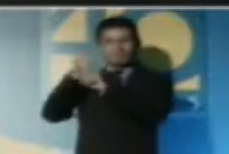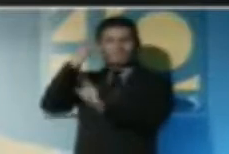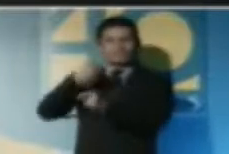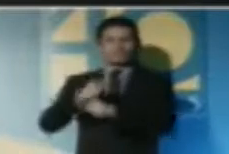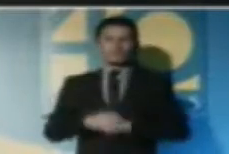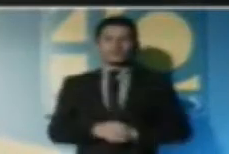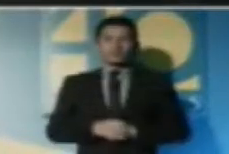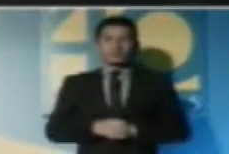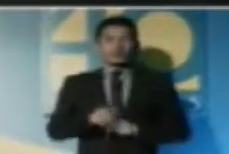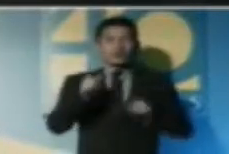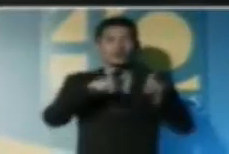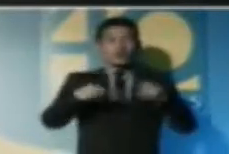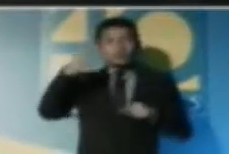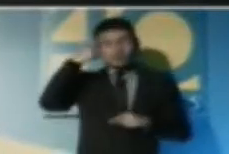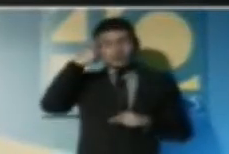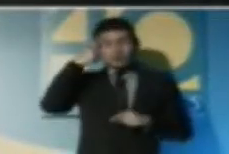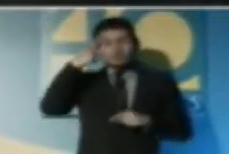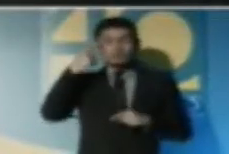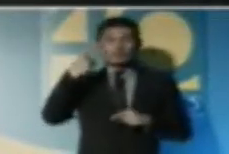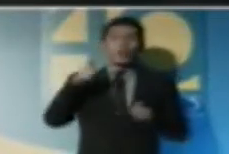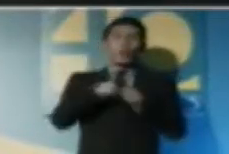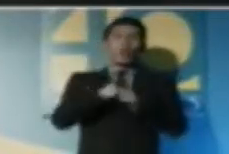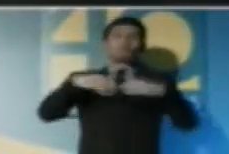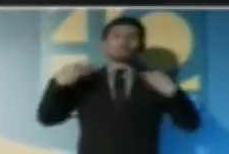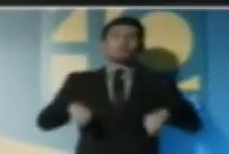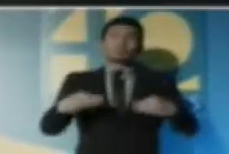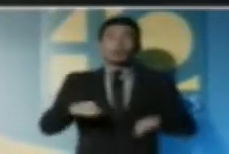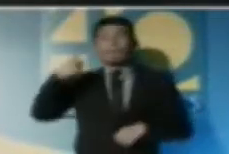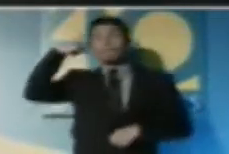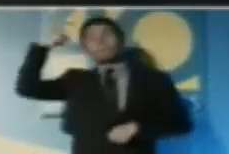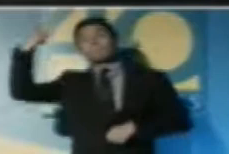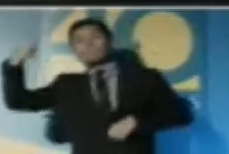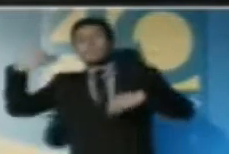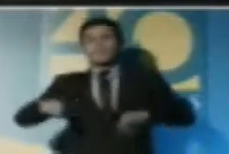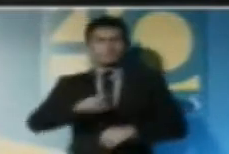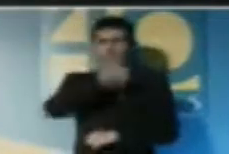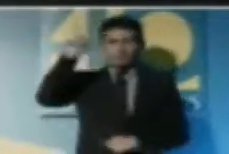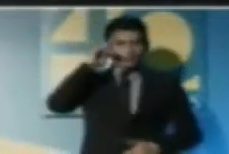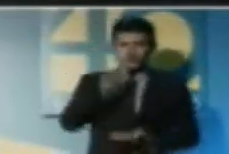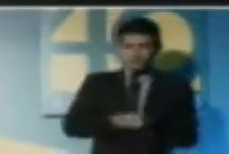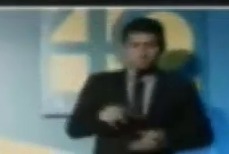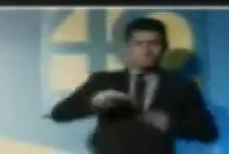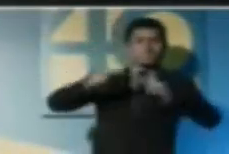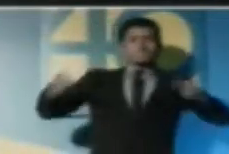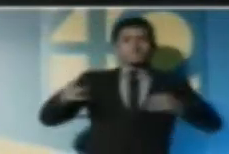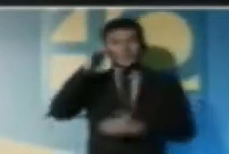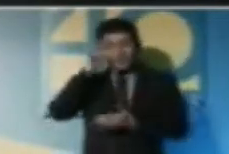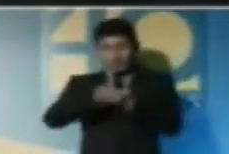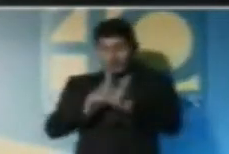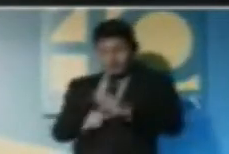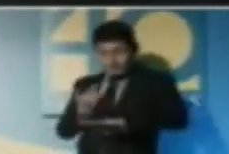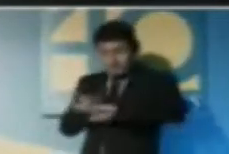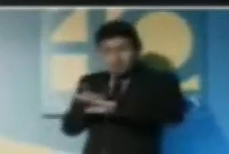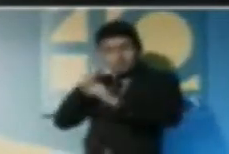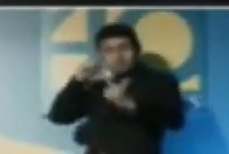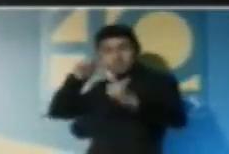Algunos dirán que esto es una ilusión o simples utopías. No lo creemos. Por el contrario, pensamos que este propósito colectivo